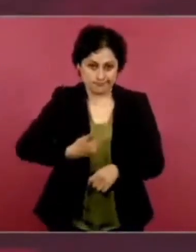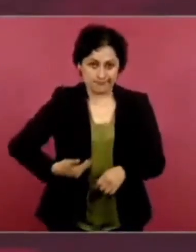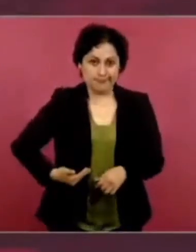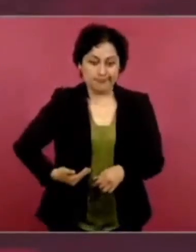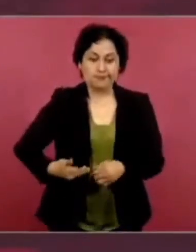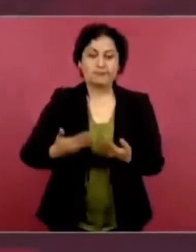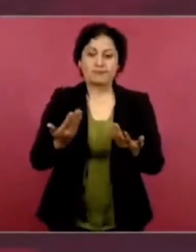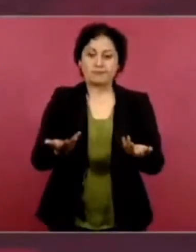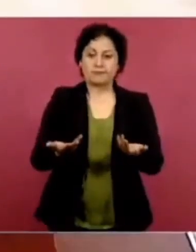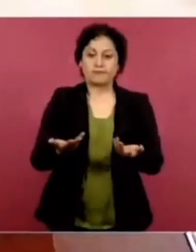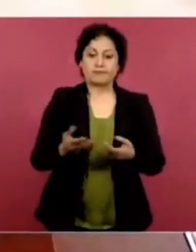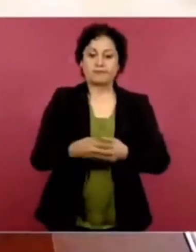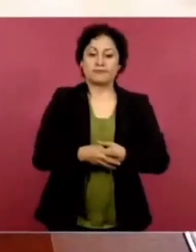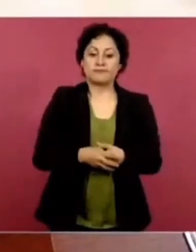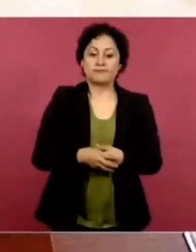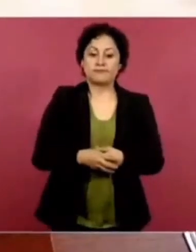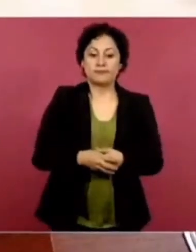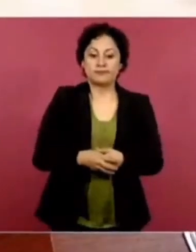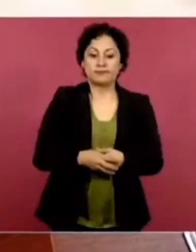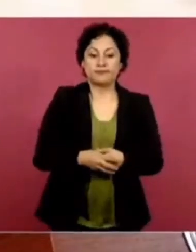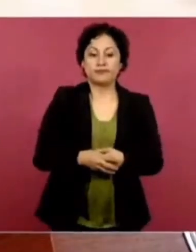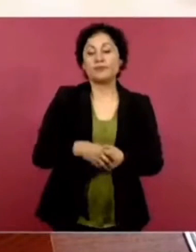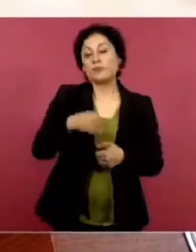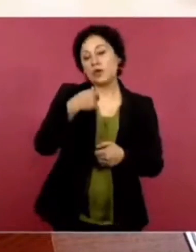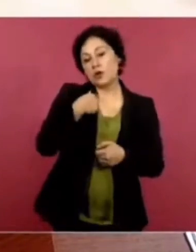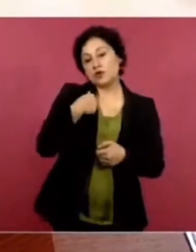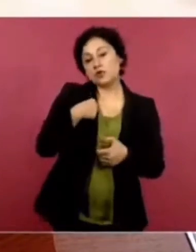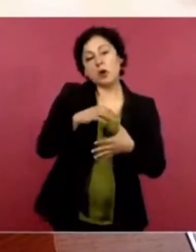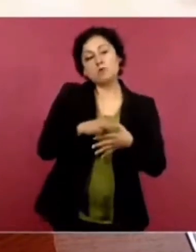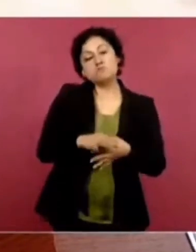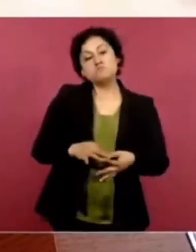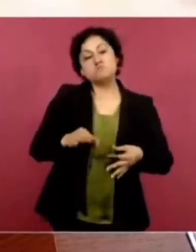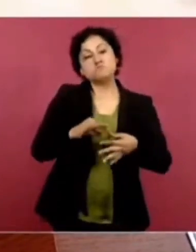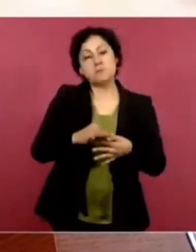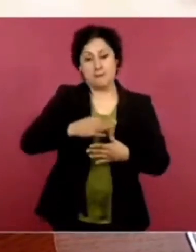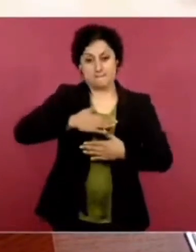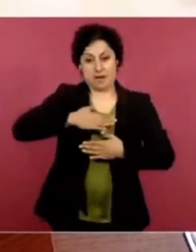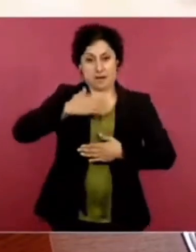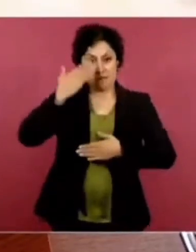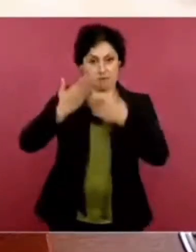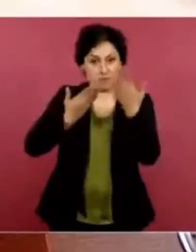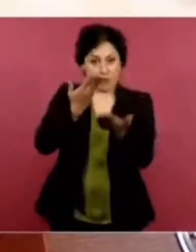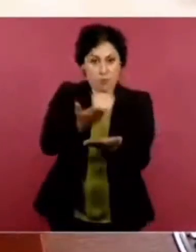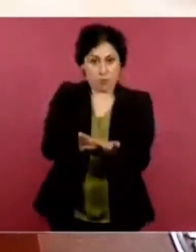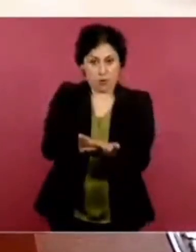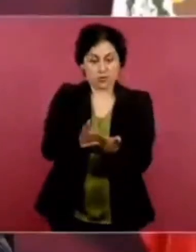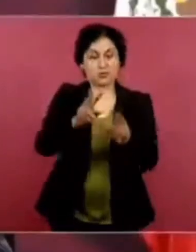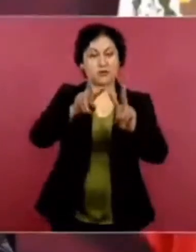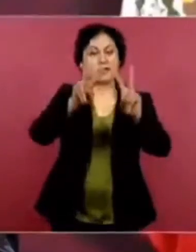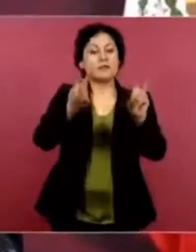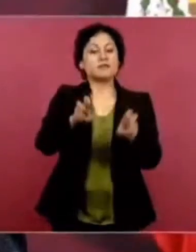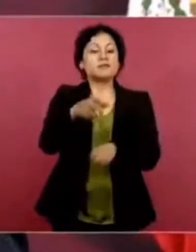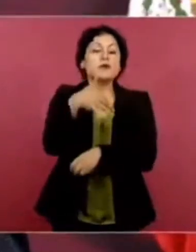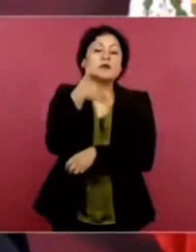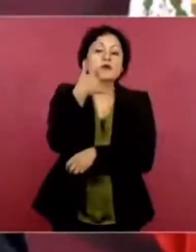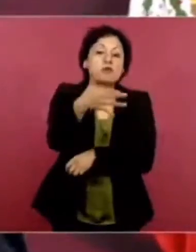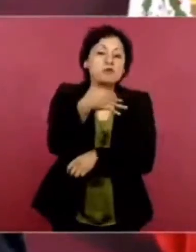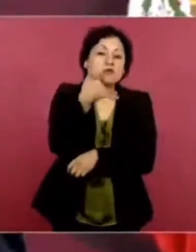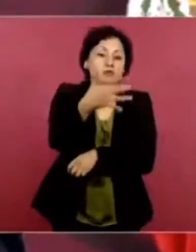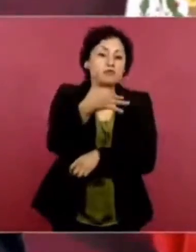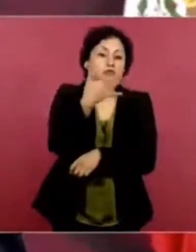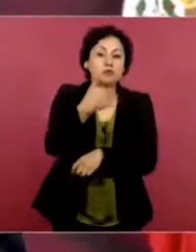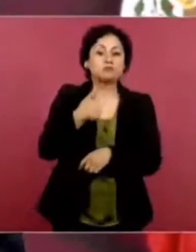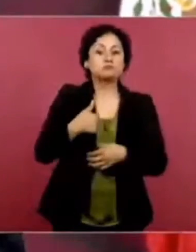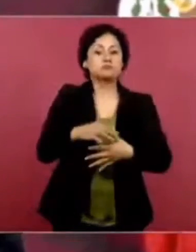y yo hablo de mi propuesta de combatir la corrupción y